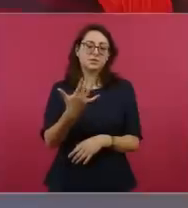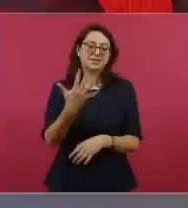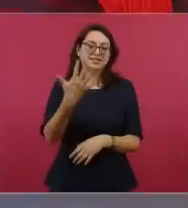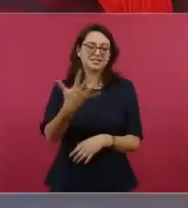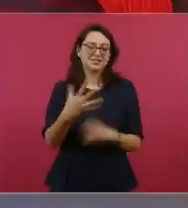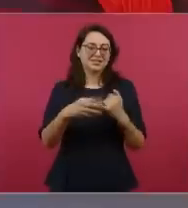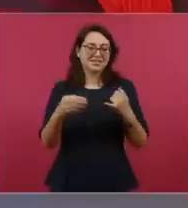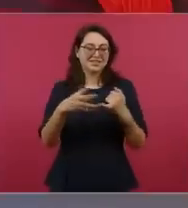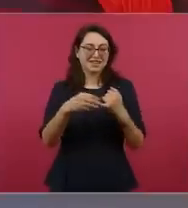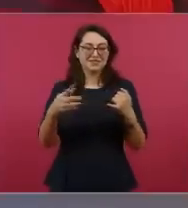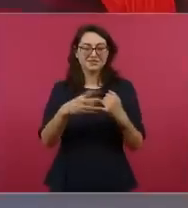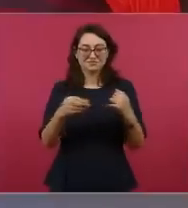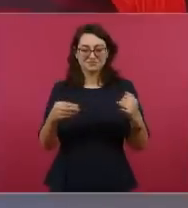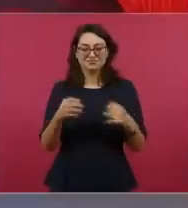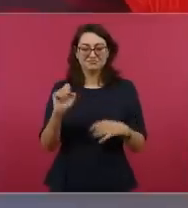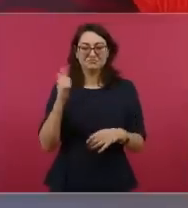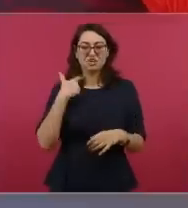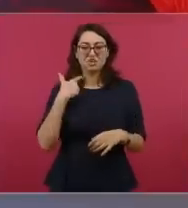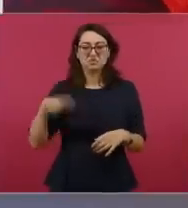centavos